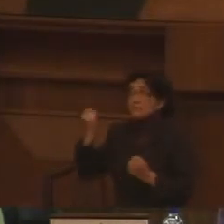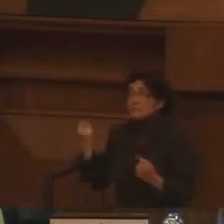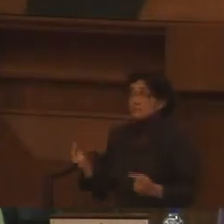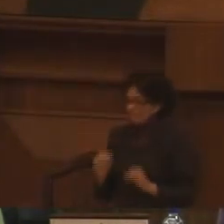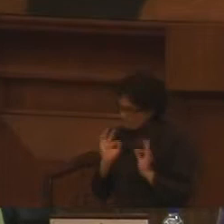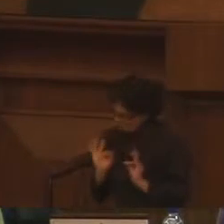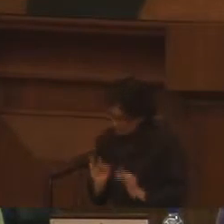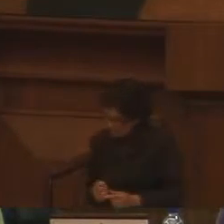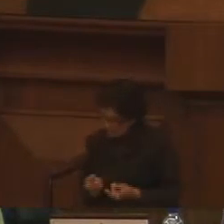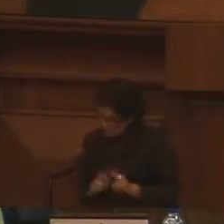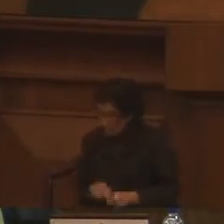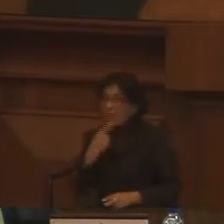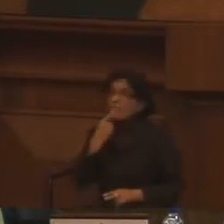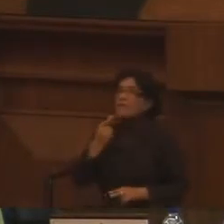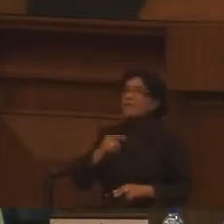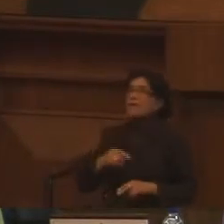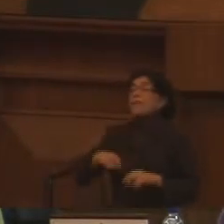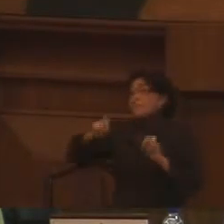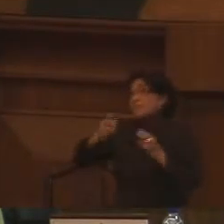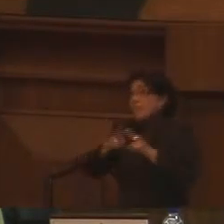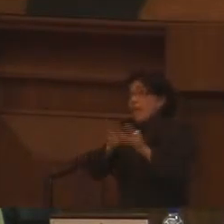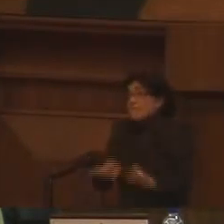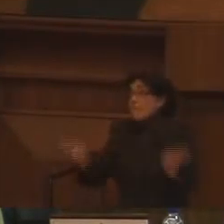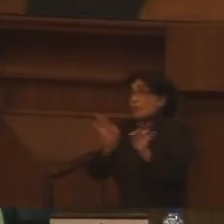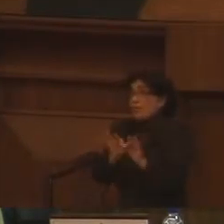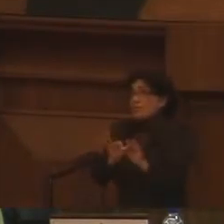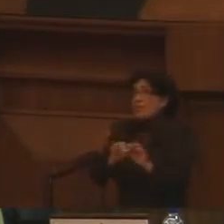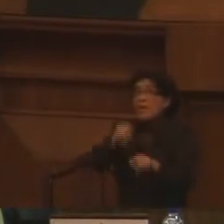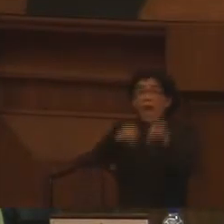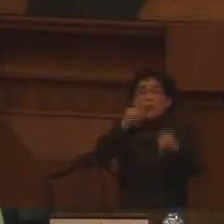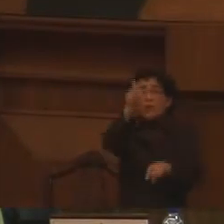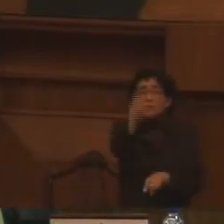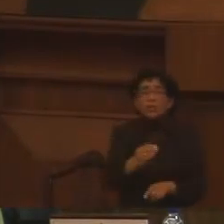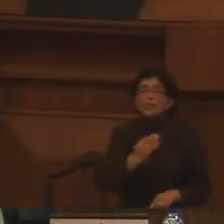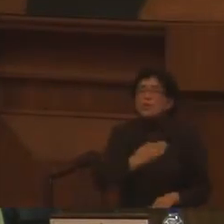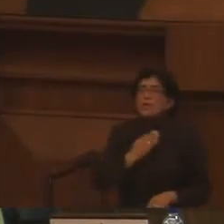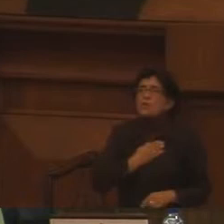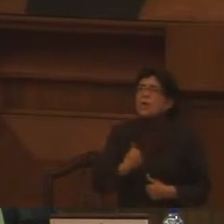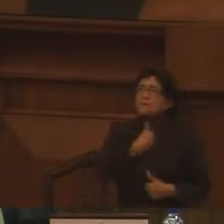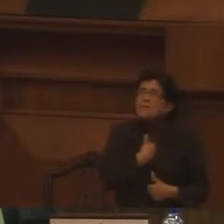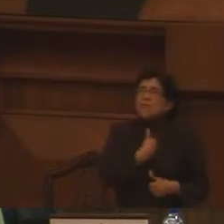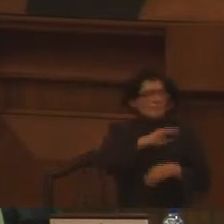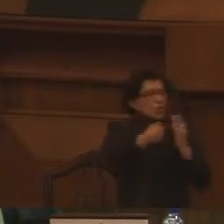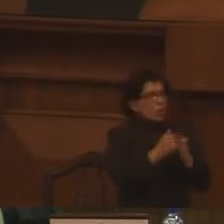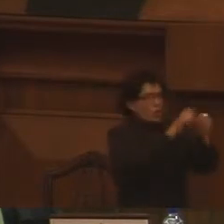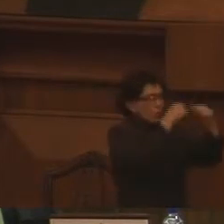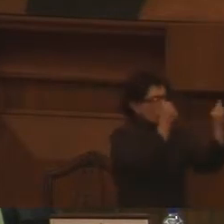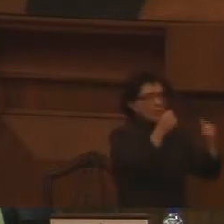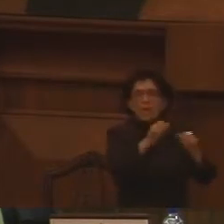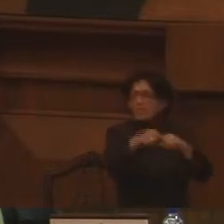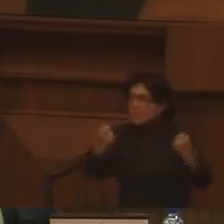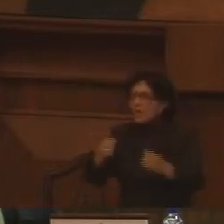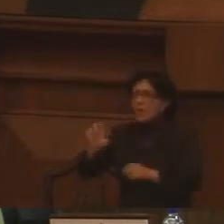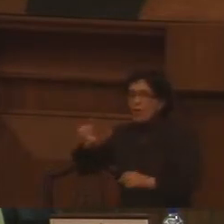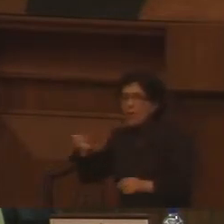defensores de hoy, que a través de un discurso claramente calculado, pretenden